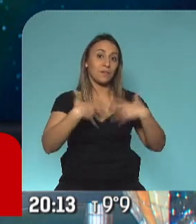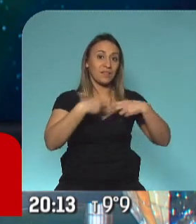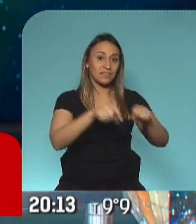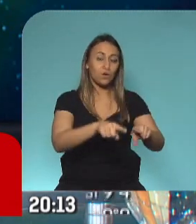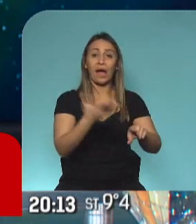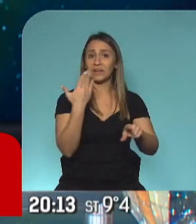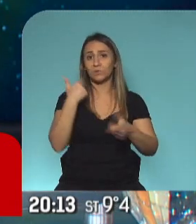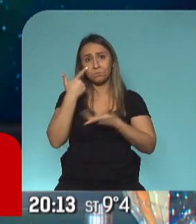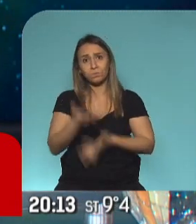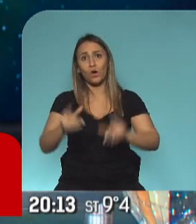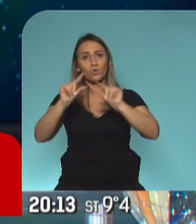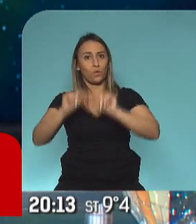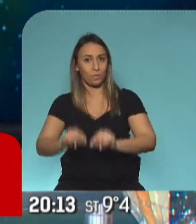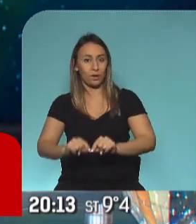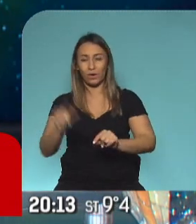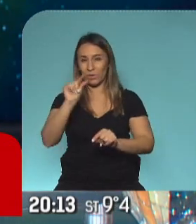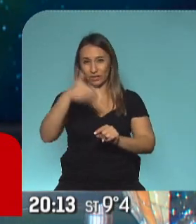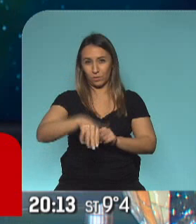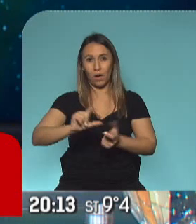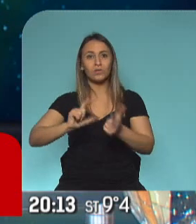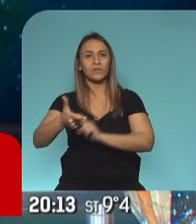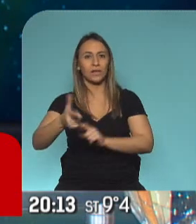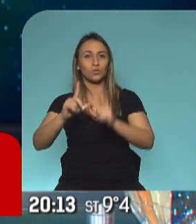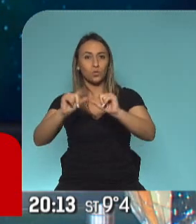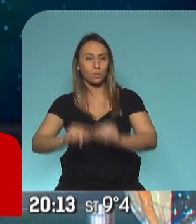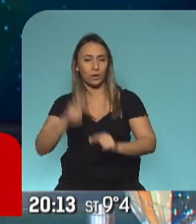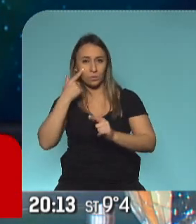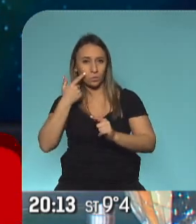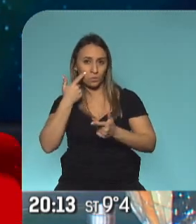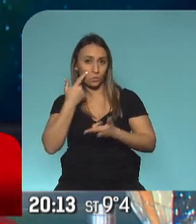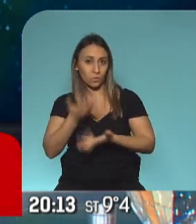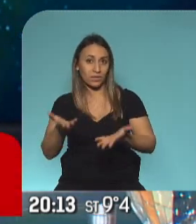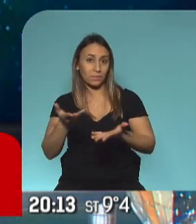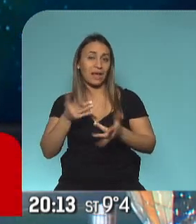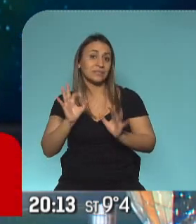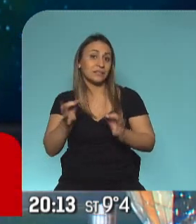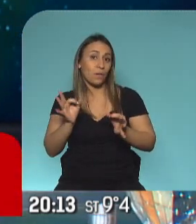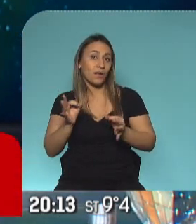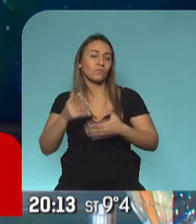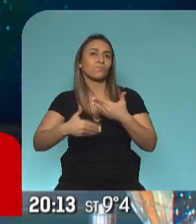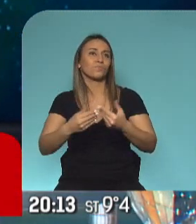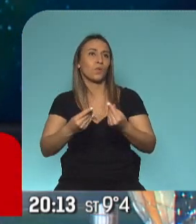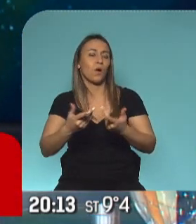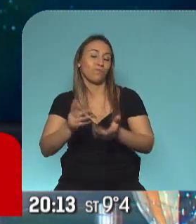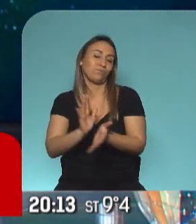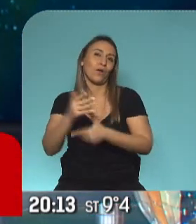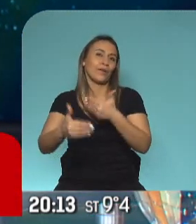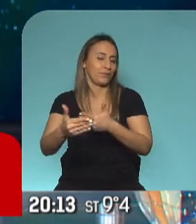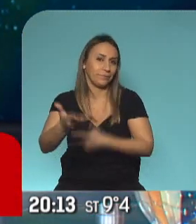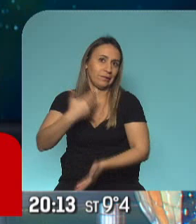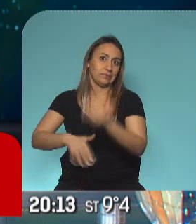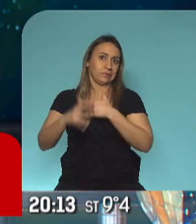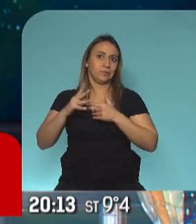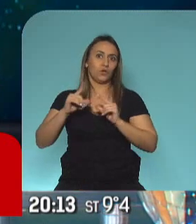compartíamos con números y en un ratito vamos a actualizar también para saber cómo ha evolucionado, iba a decir, cómo ha involucionado en todo caso el